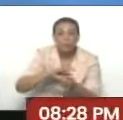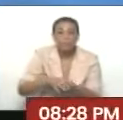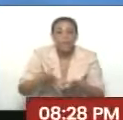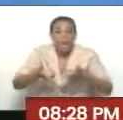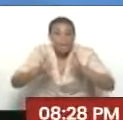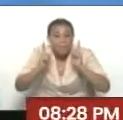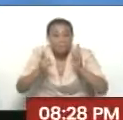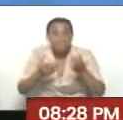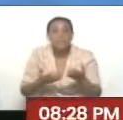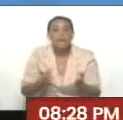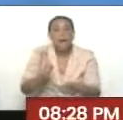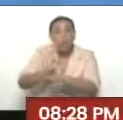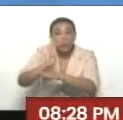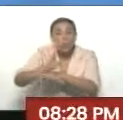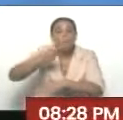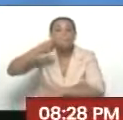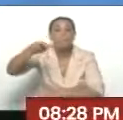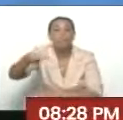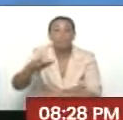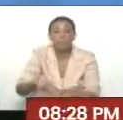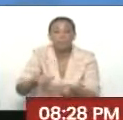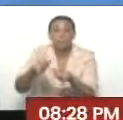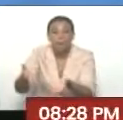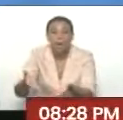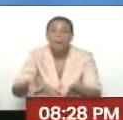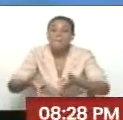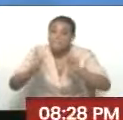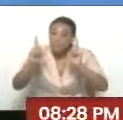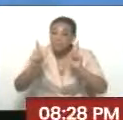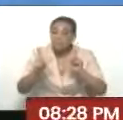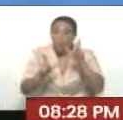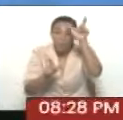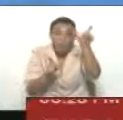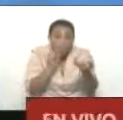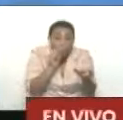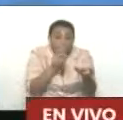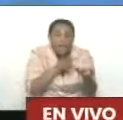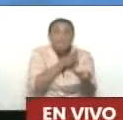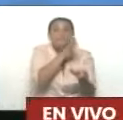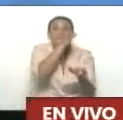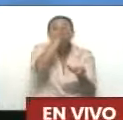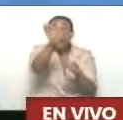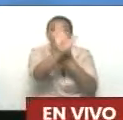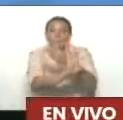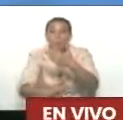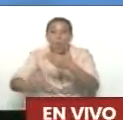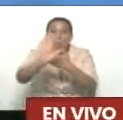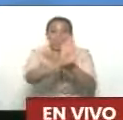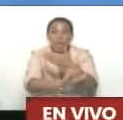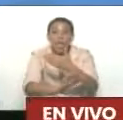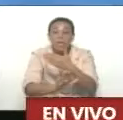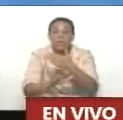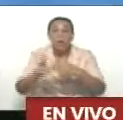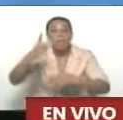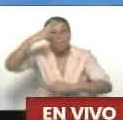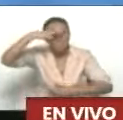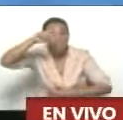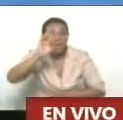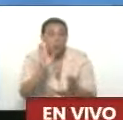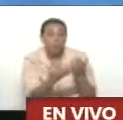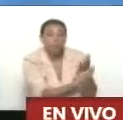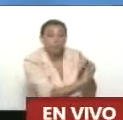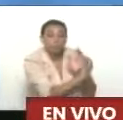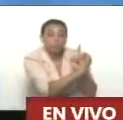otorgar el asilo político y permitir que Jorge Glass sea protegido por México